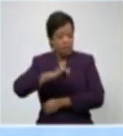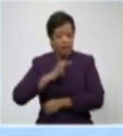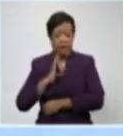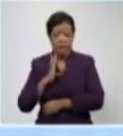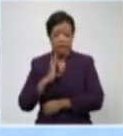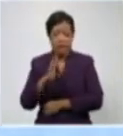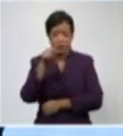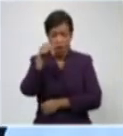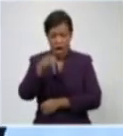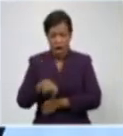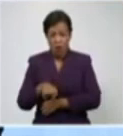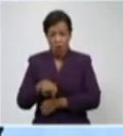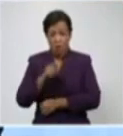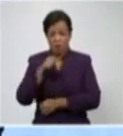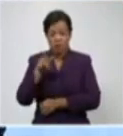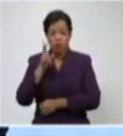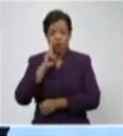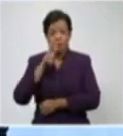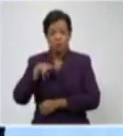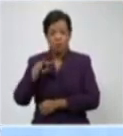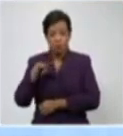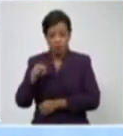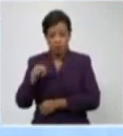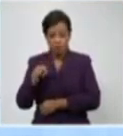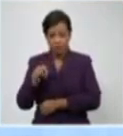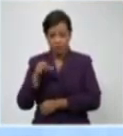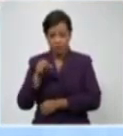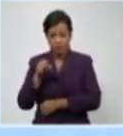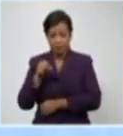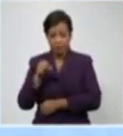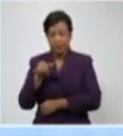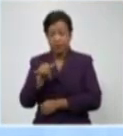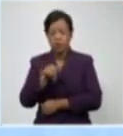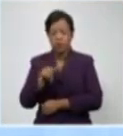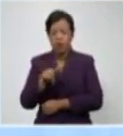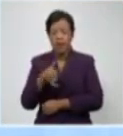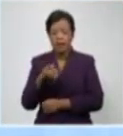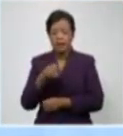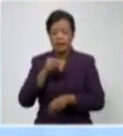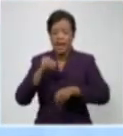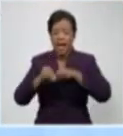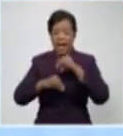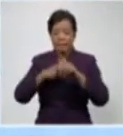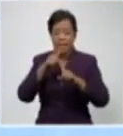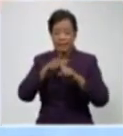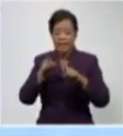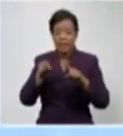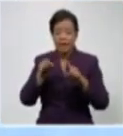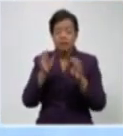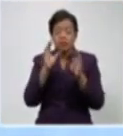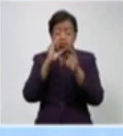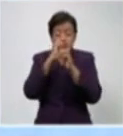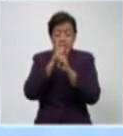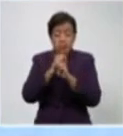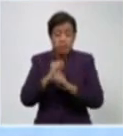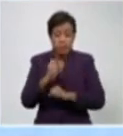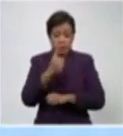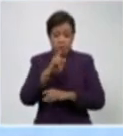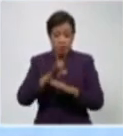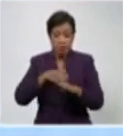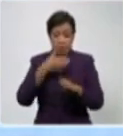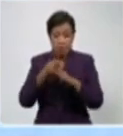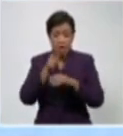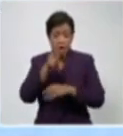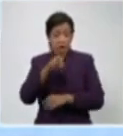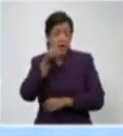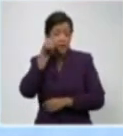ahora buscaban estos promotores enrarecer el ambiente secretamente primero, poner sus condiciones para